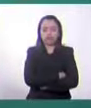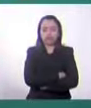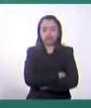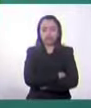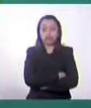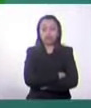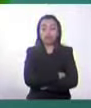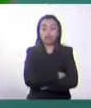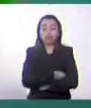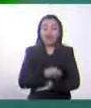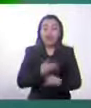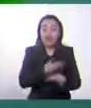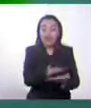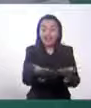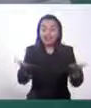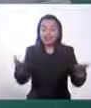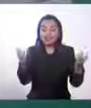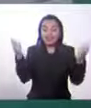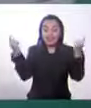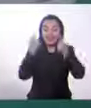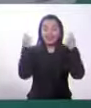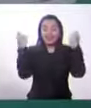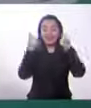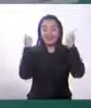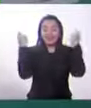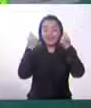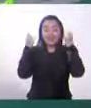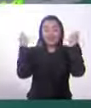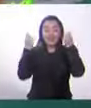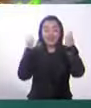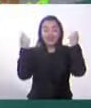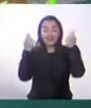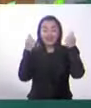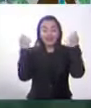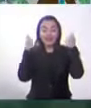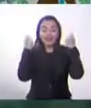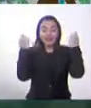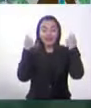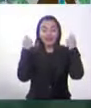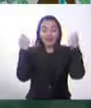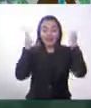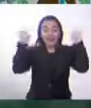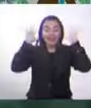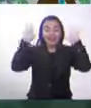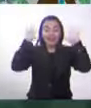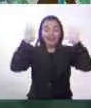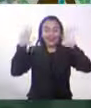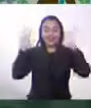Marinos, a la fiesta. ¡Eh!